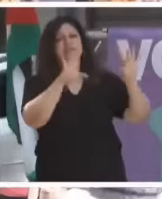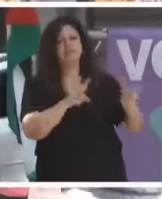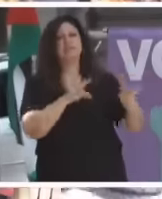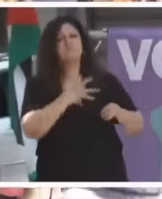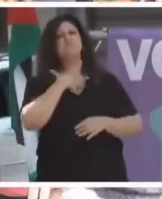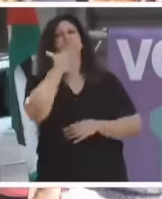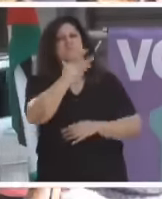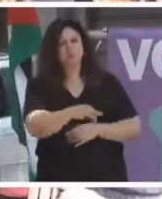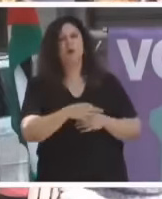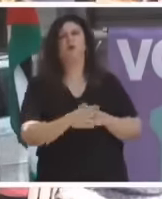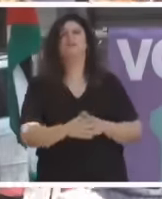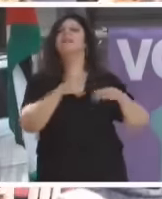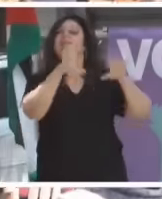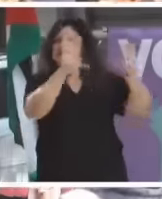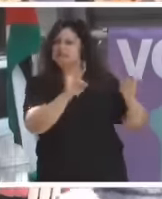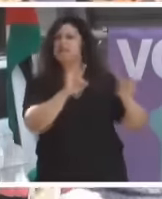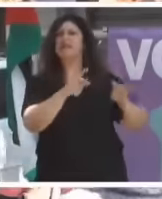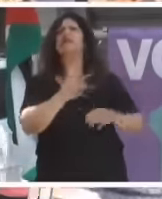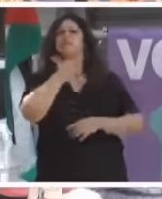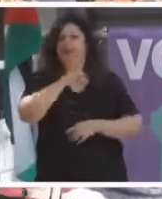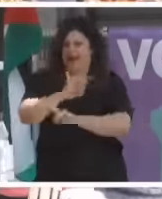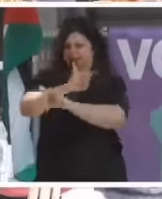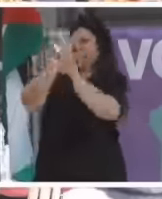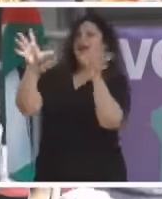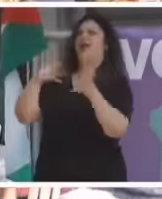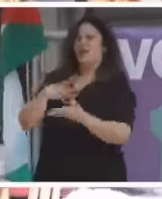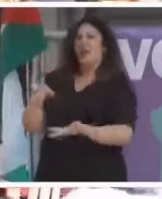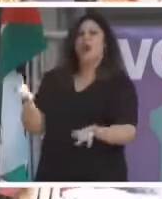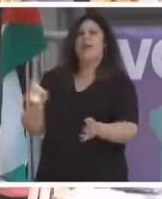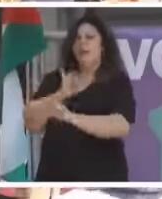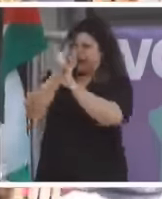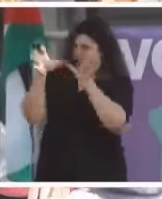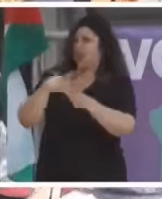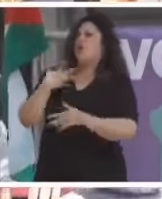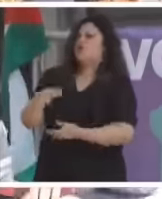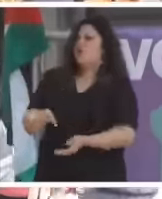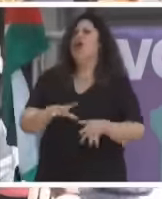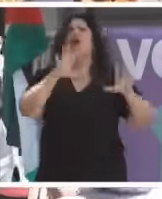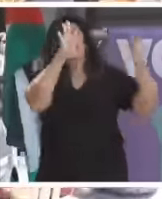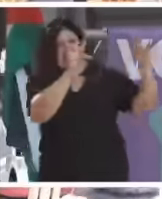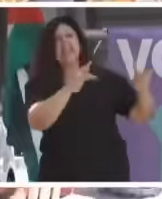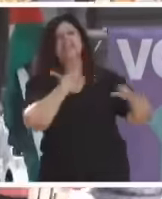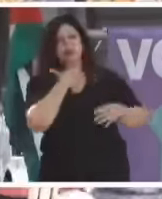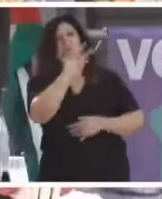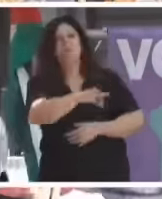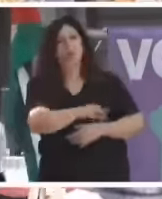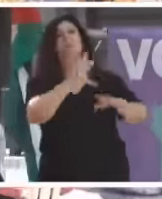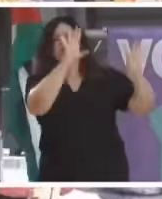Claro que se puede, claro que se puede.